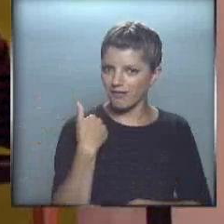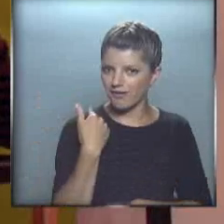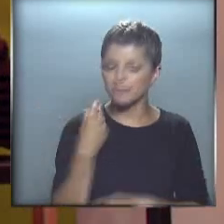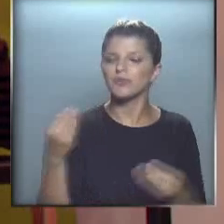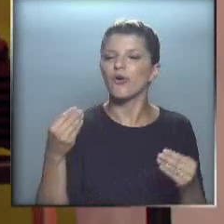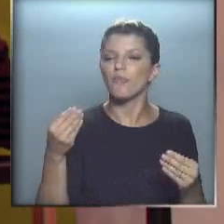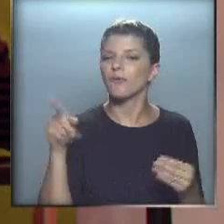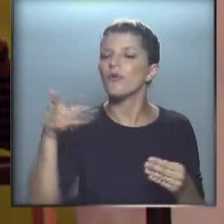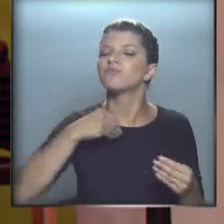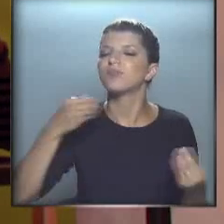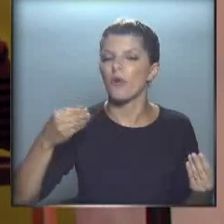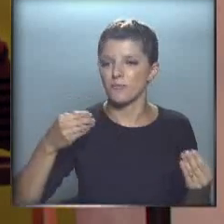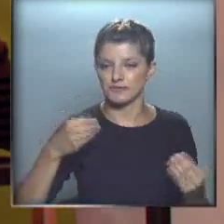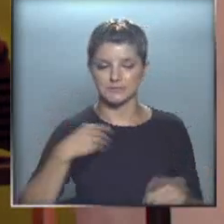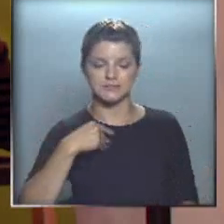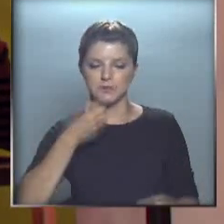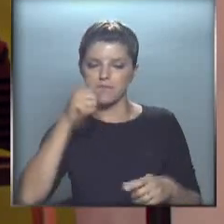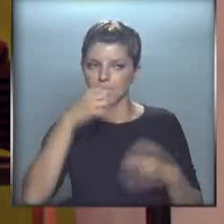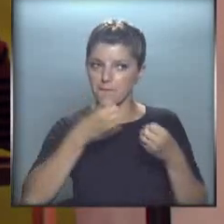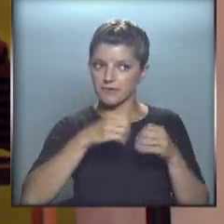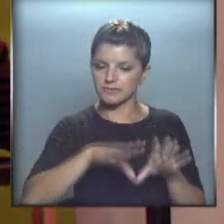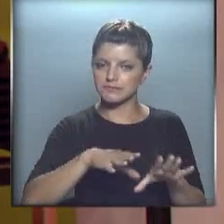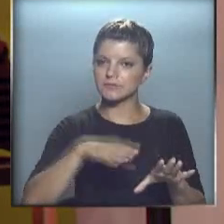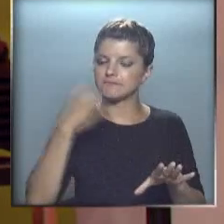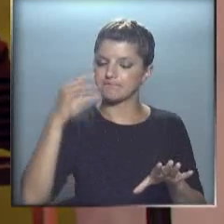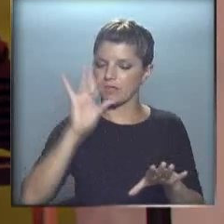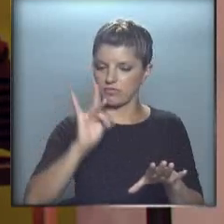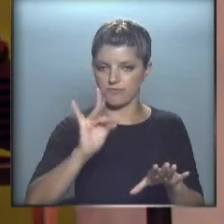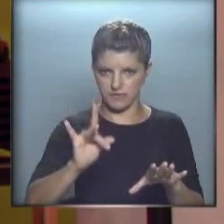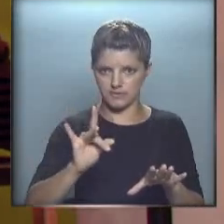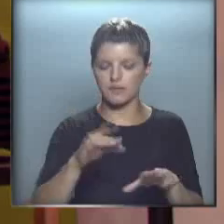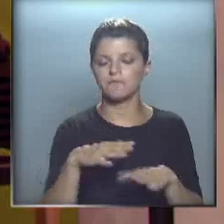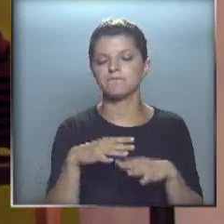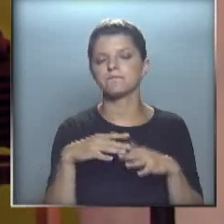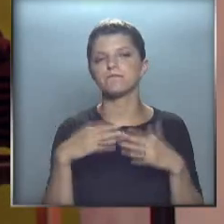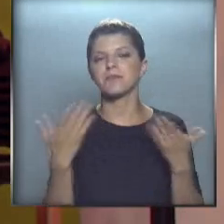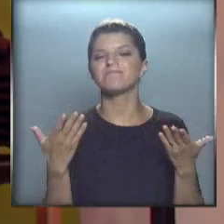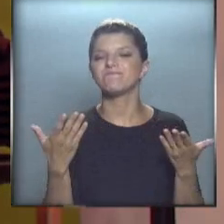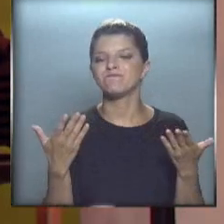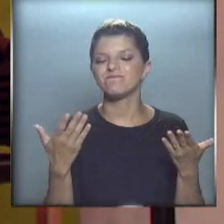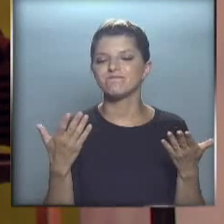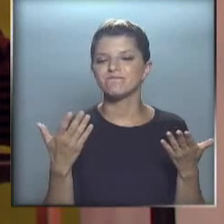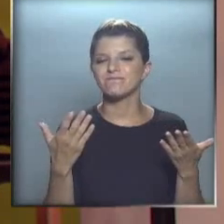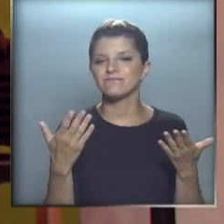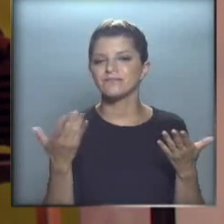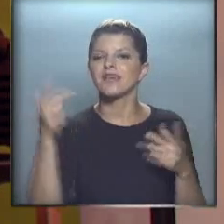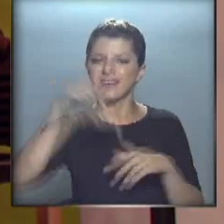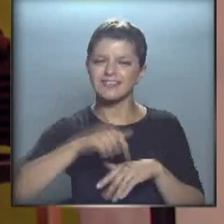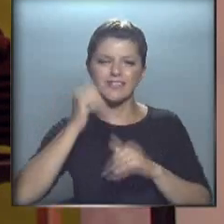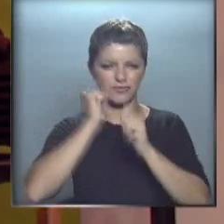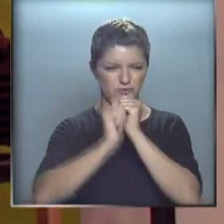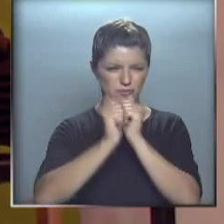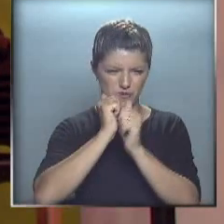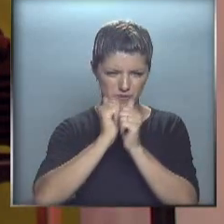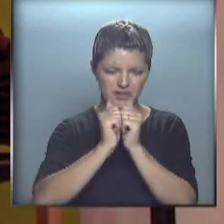eso? ¿Cómo hacías? Al principio fue difícil. Pero yo creo que esta historia de las abuelas que ustedes